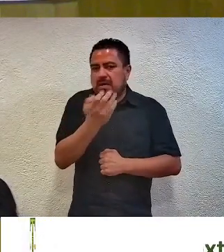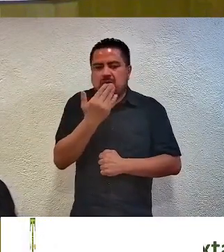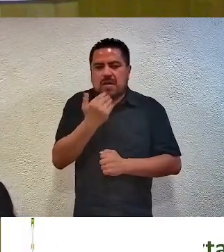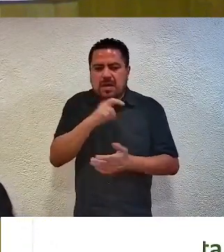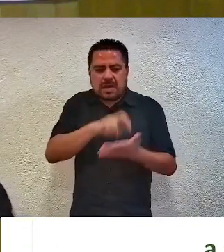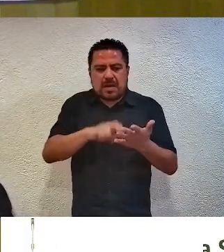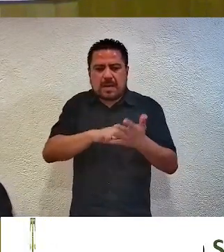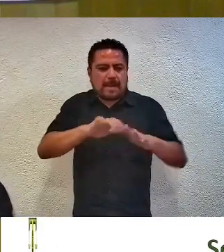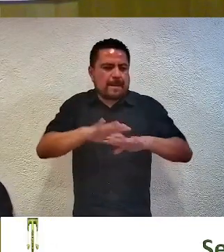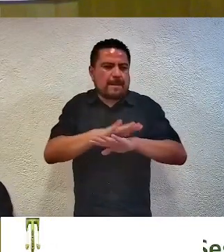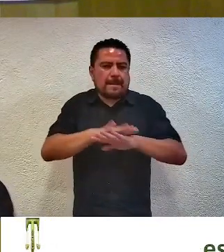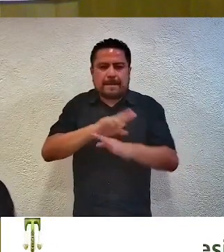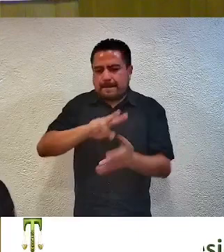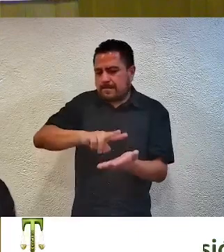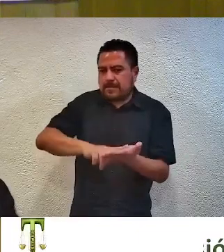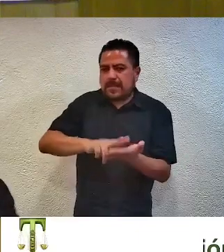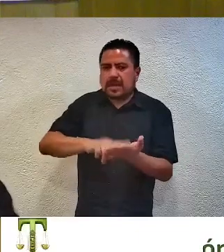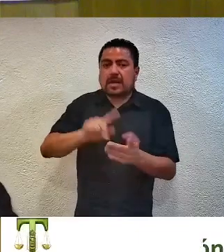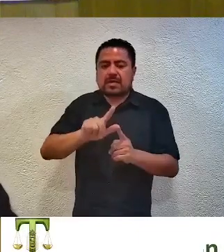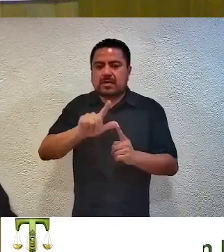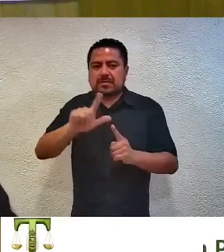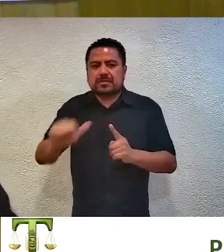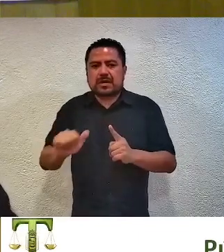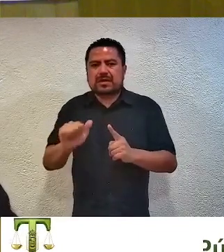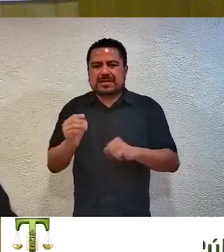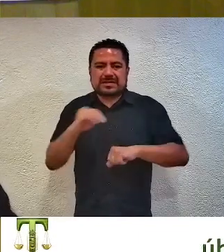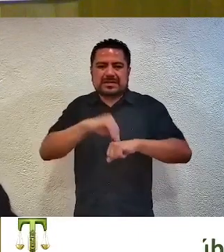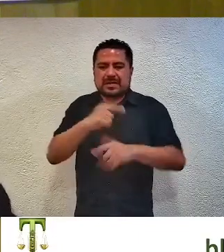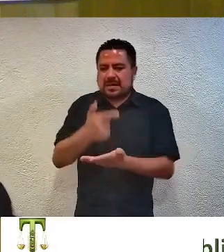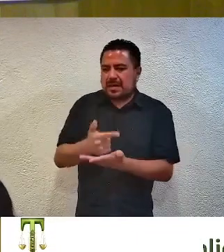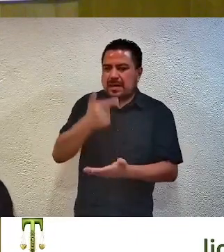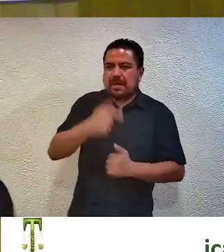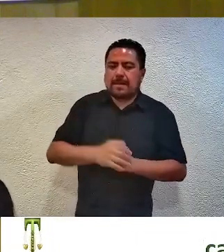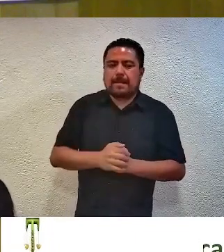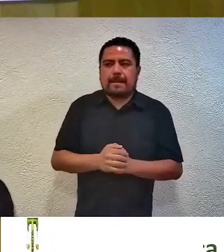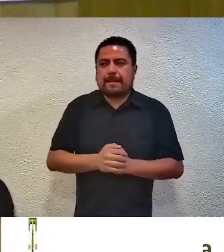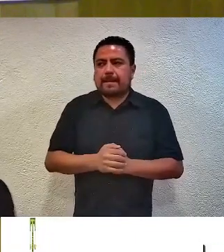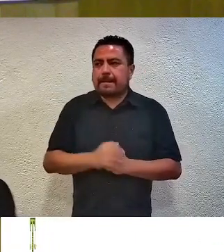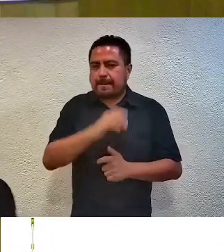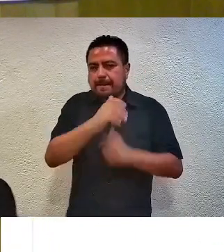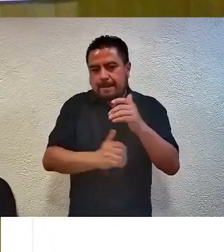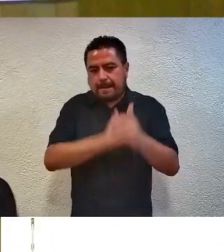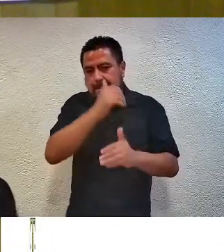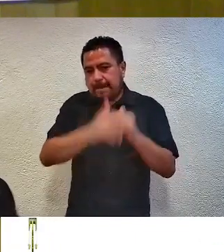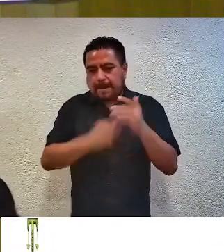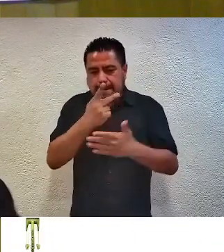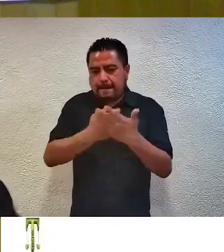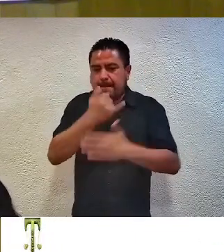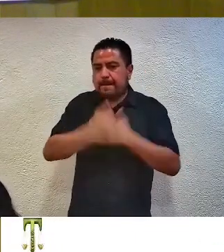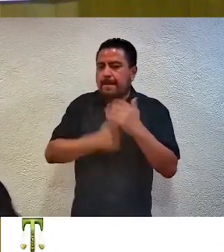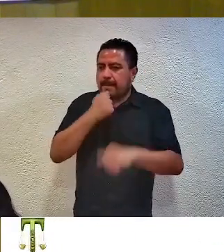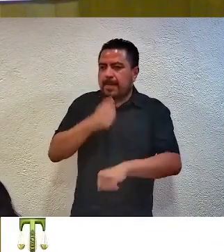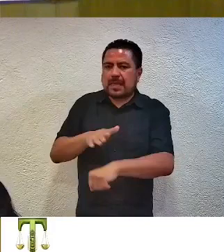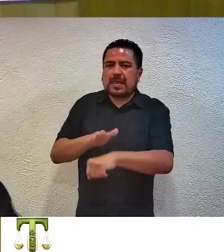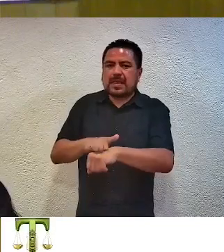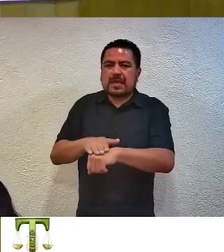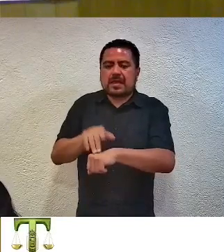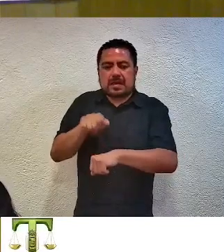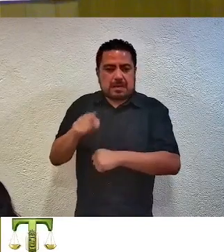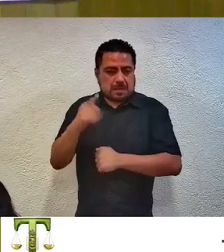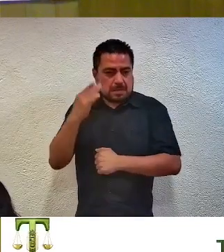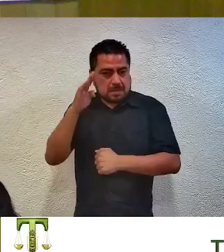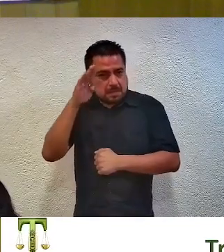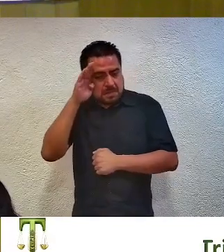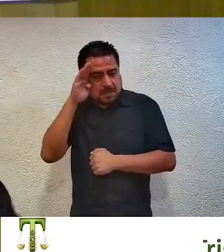la dilación que se hace valer y consecuentemente lo infundado del agravio. Finalmente, en el proyecto se advierte que la recurrente considera que